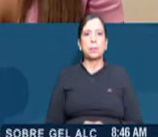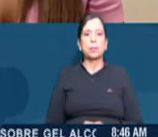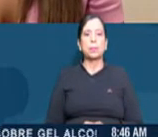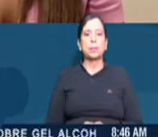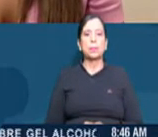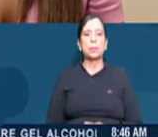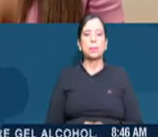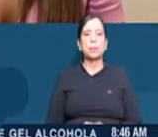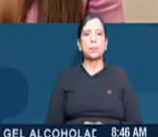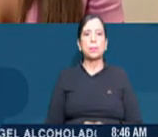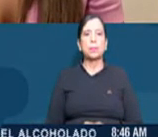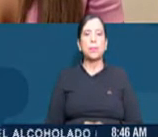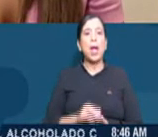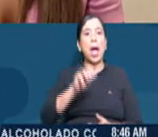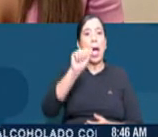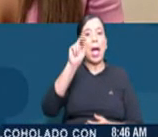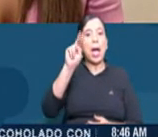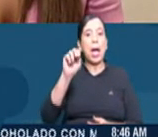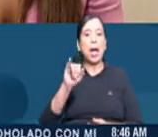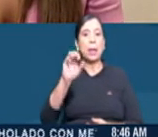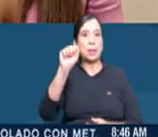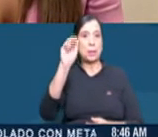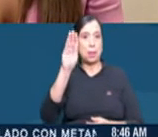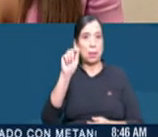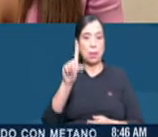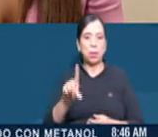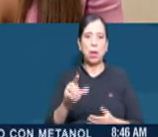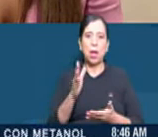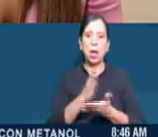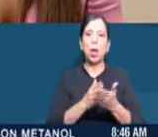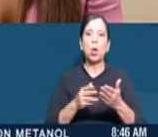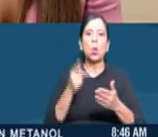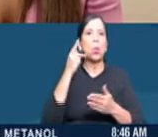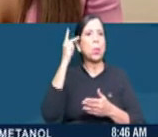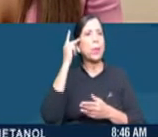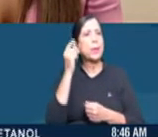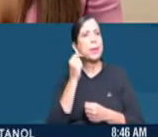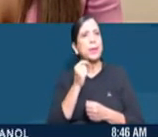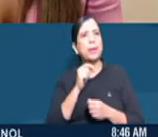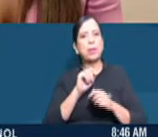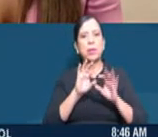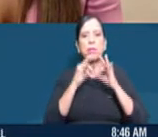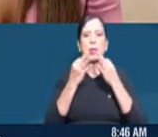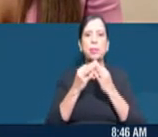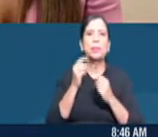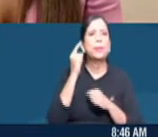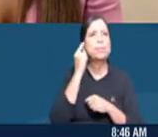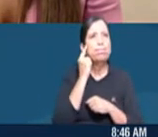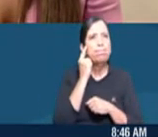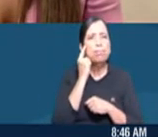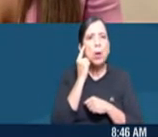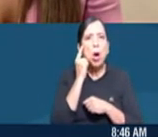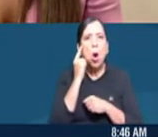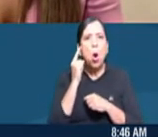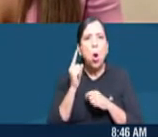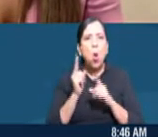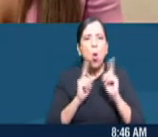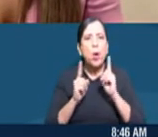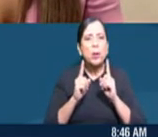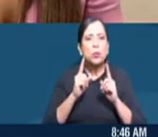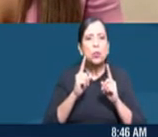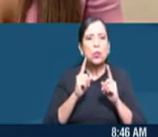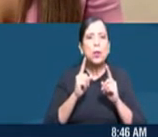Sí, Ana Isabel, digamos que algunos padres de familia seguramente se preguntarán ¿cuáles son esos CAIPI que